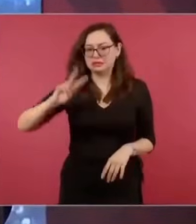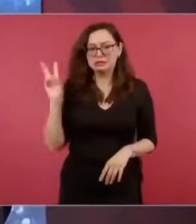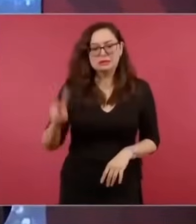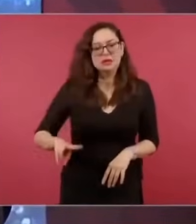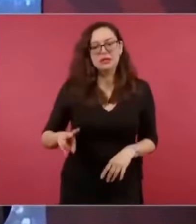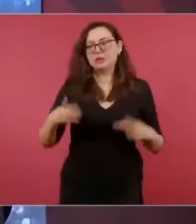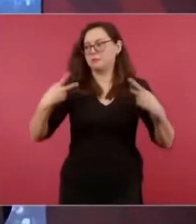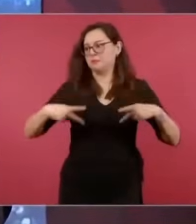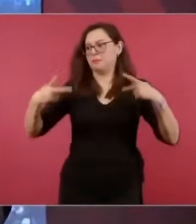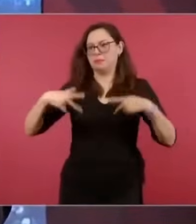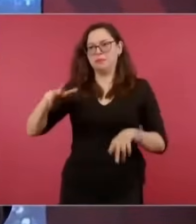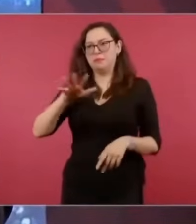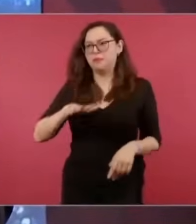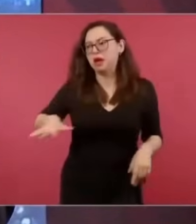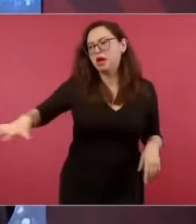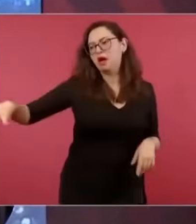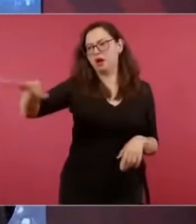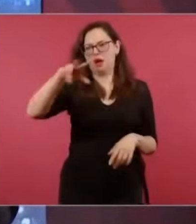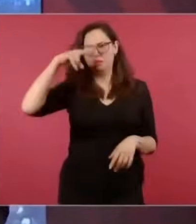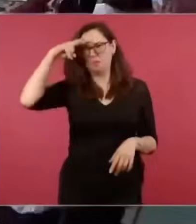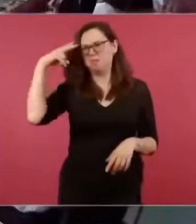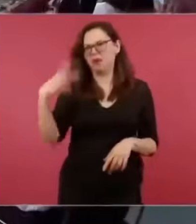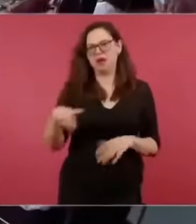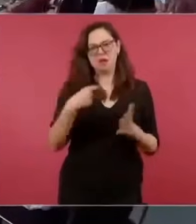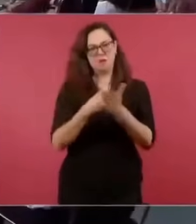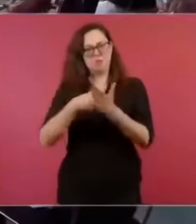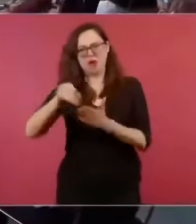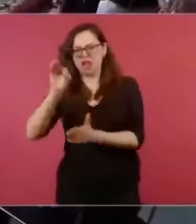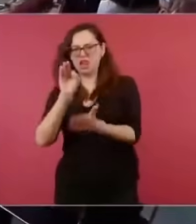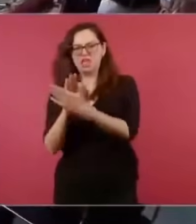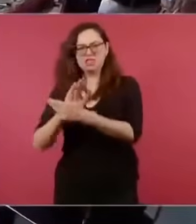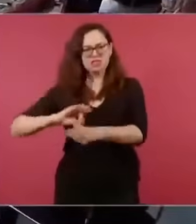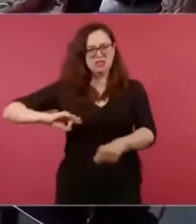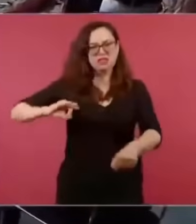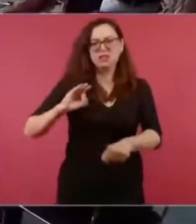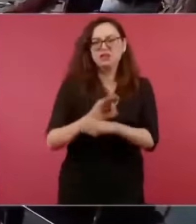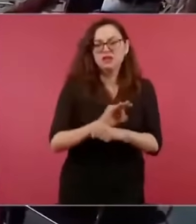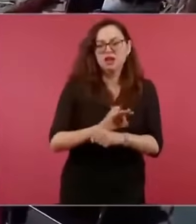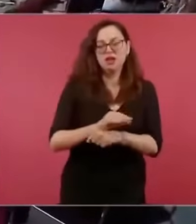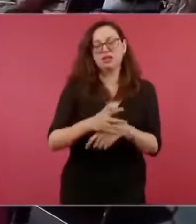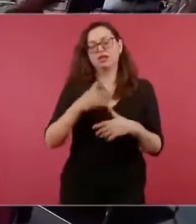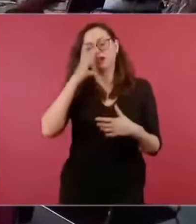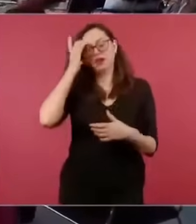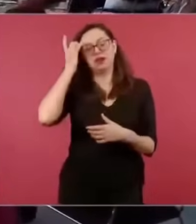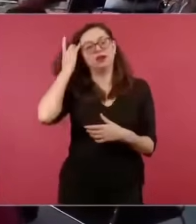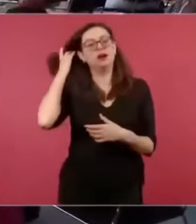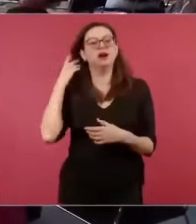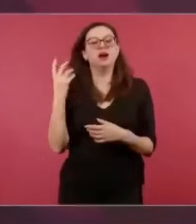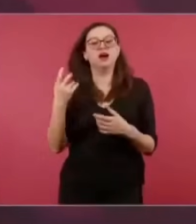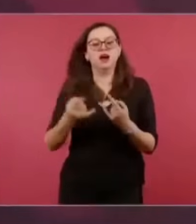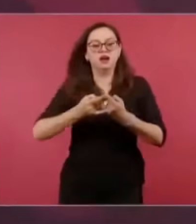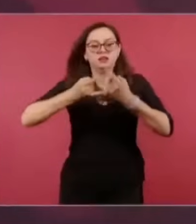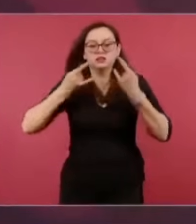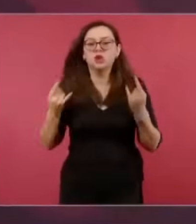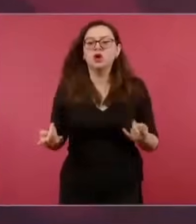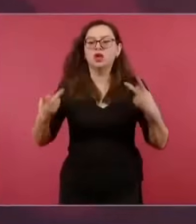nuestro pueblo. Por eso lo de los niños héroes